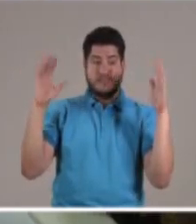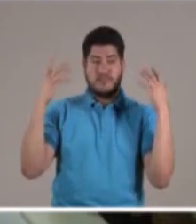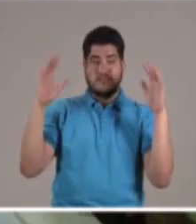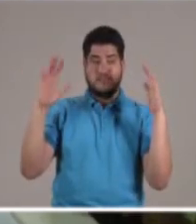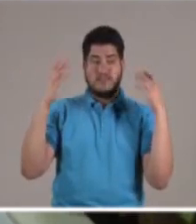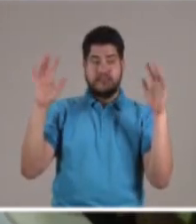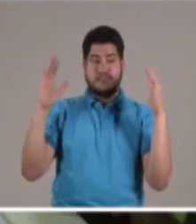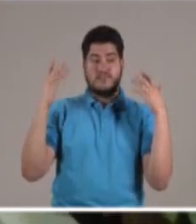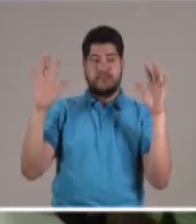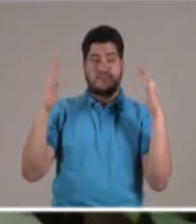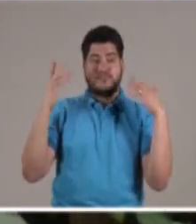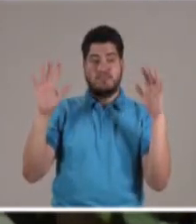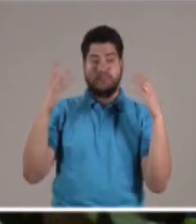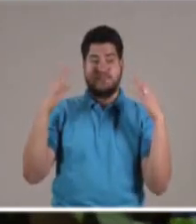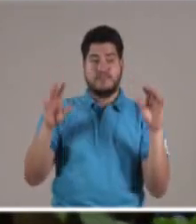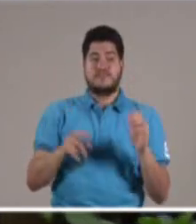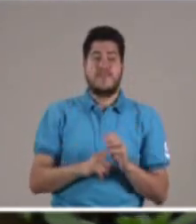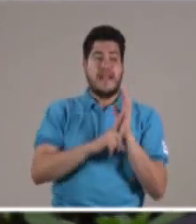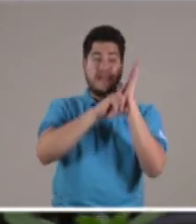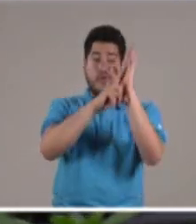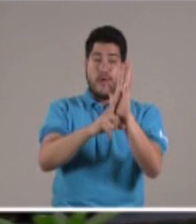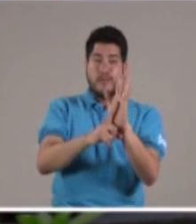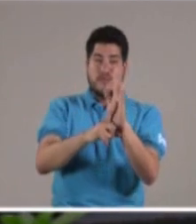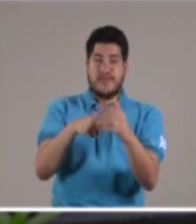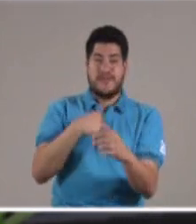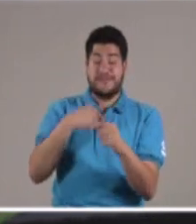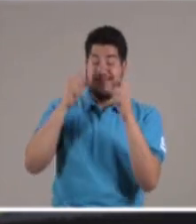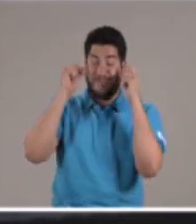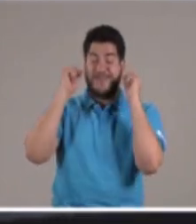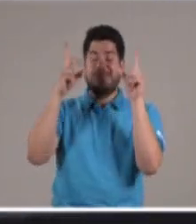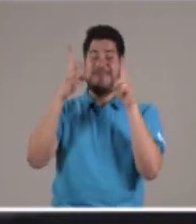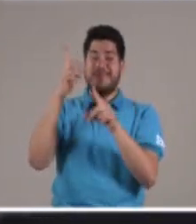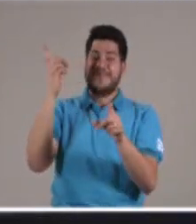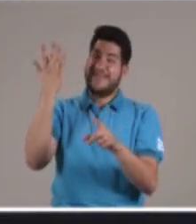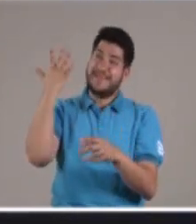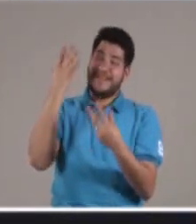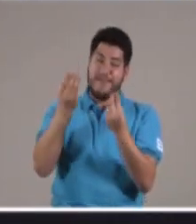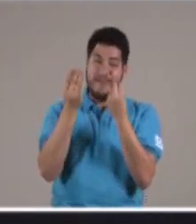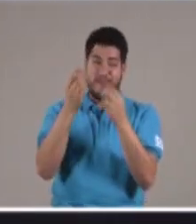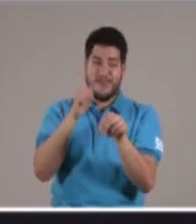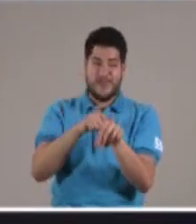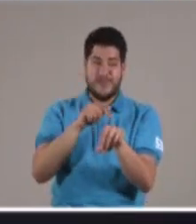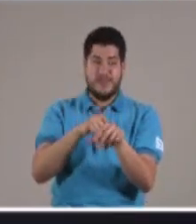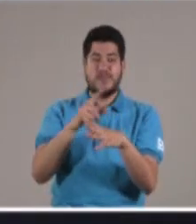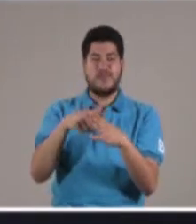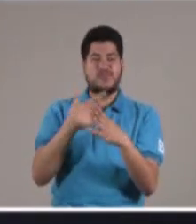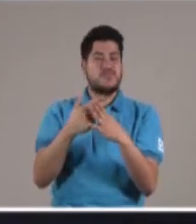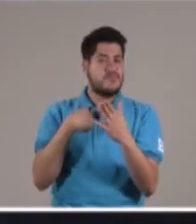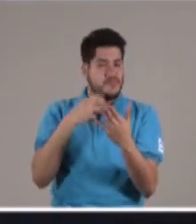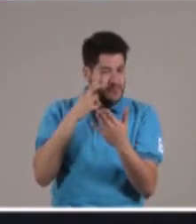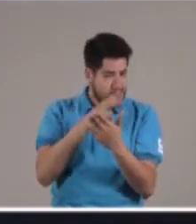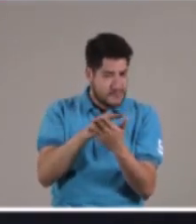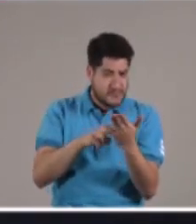mire se lo va a mostrar yo me quedé impresionado desde hace muchos años cuando yo encontré este versículo Me impactó